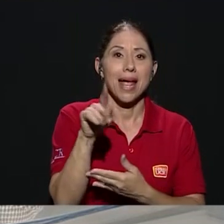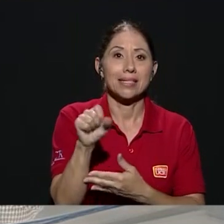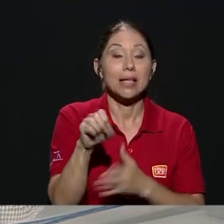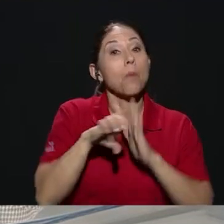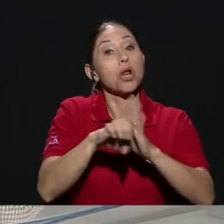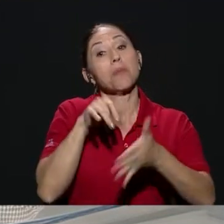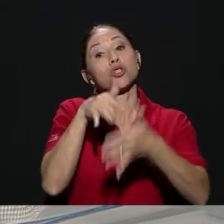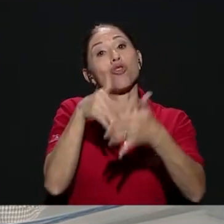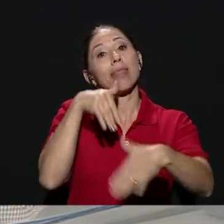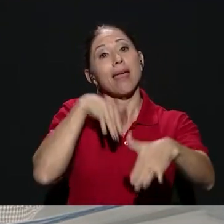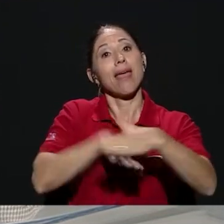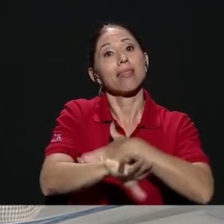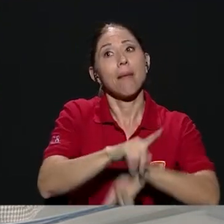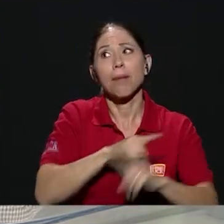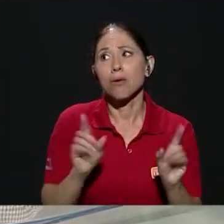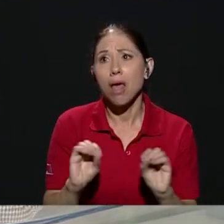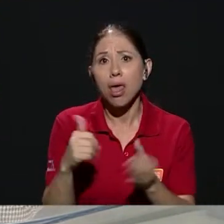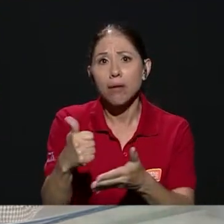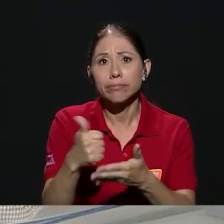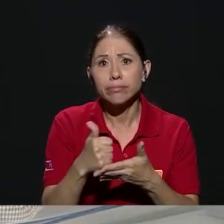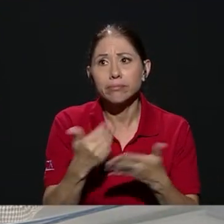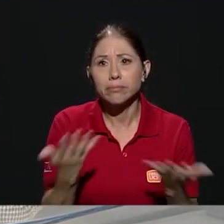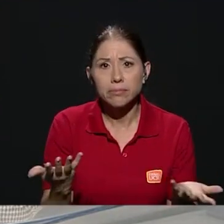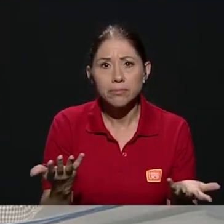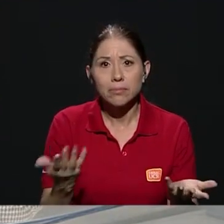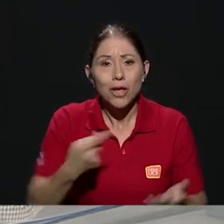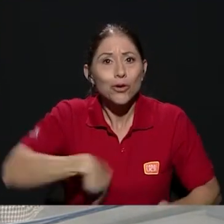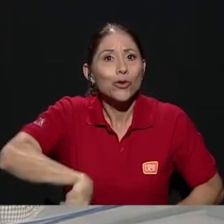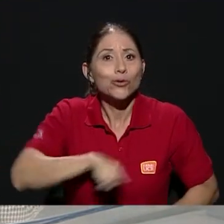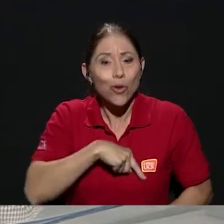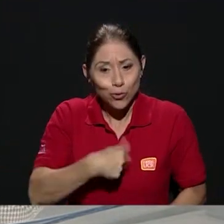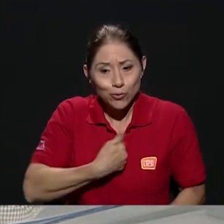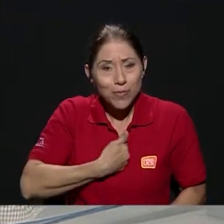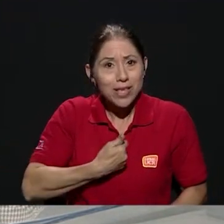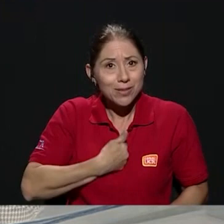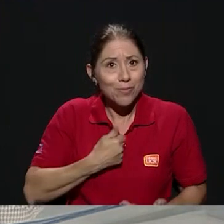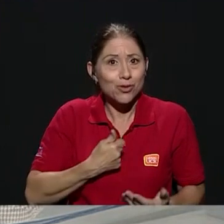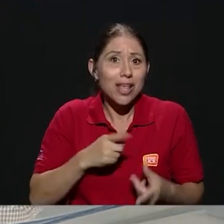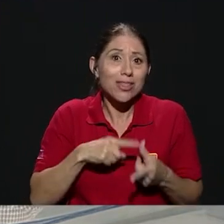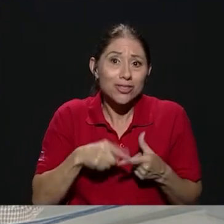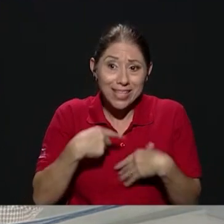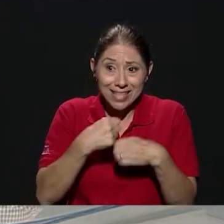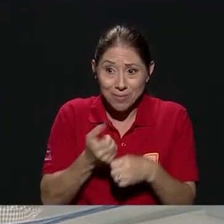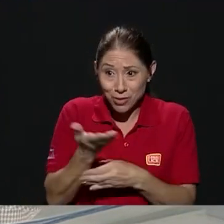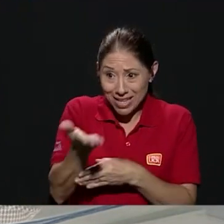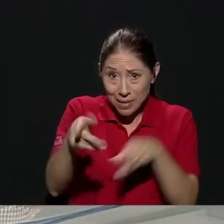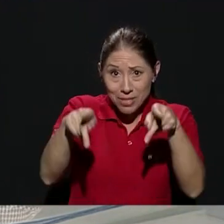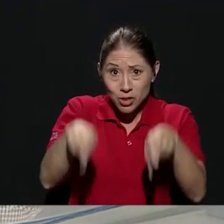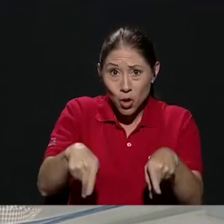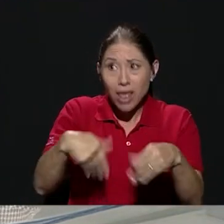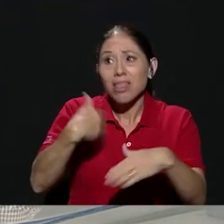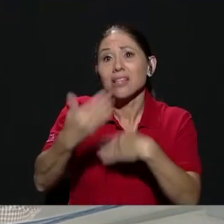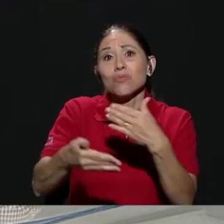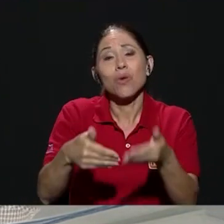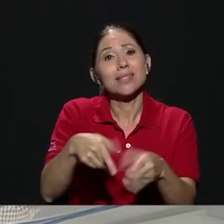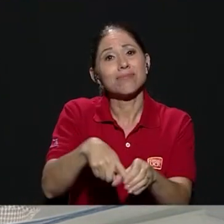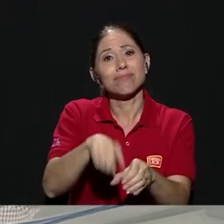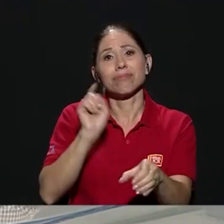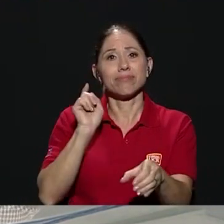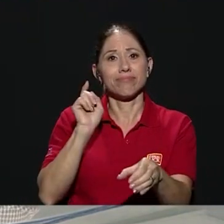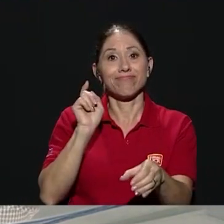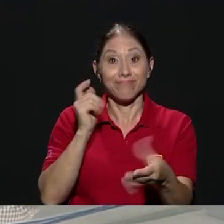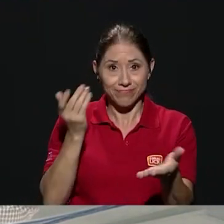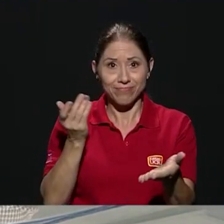no tiene una beca, probablemente nosotros mismos producimos la exclusión del estudiante o la estudiante que está